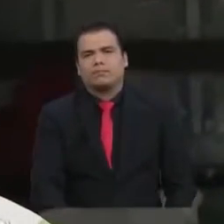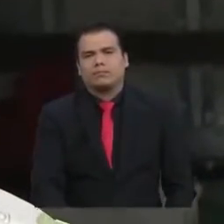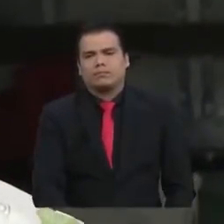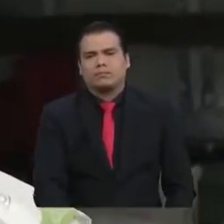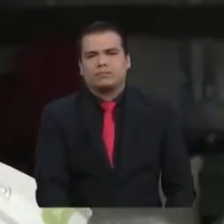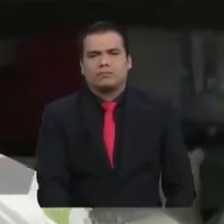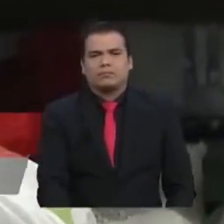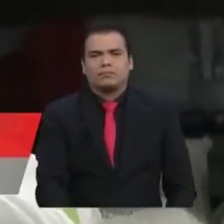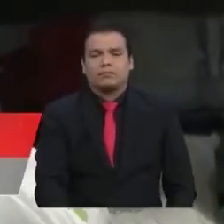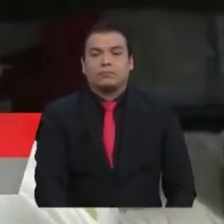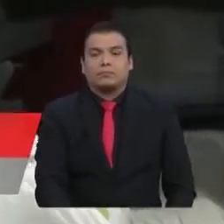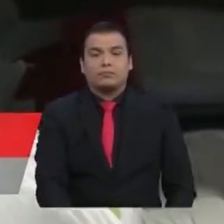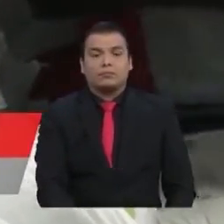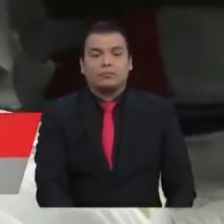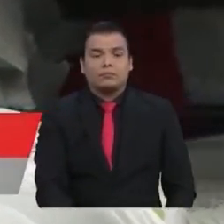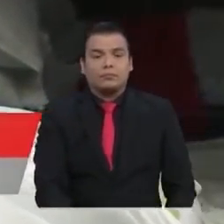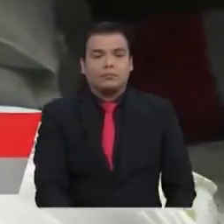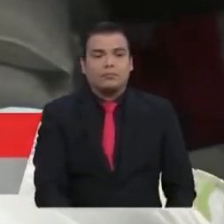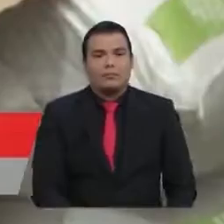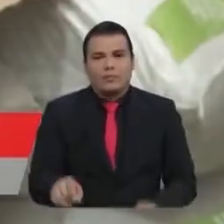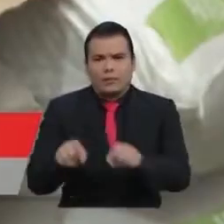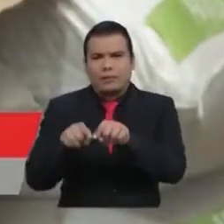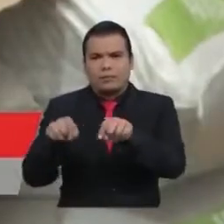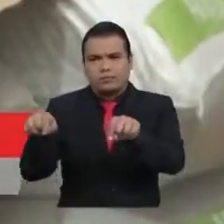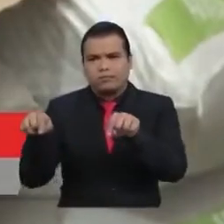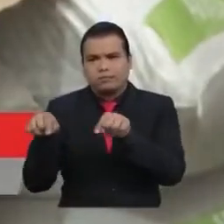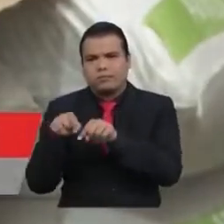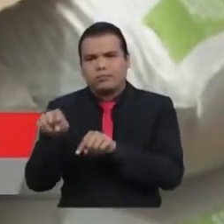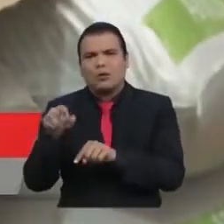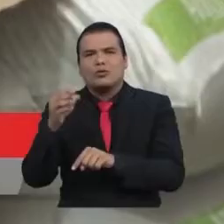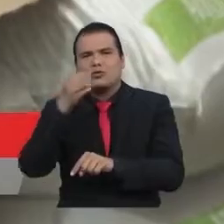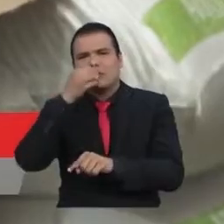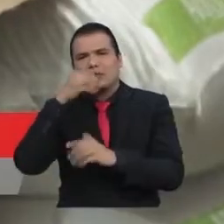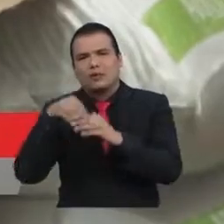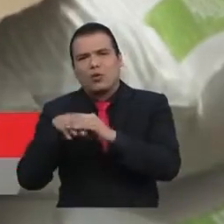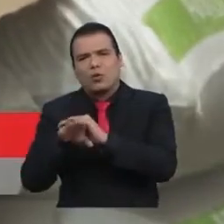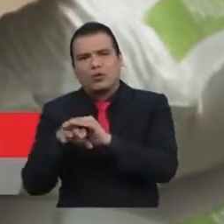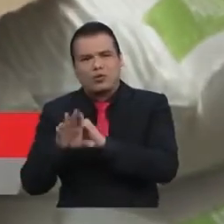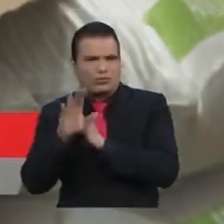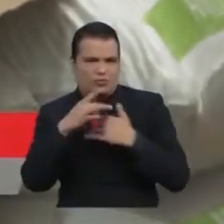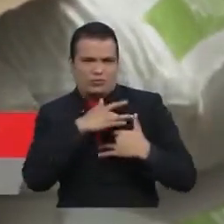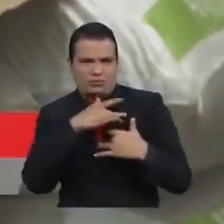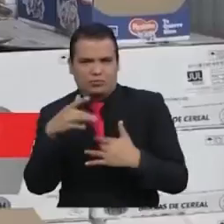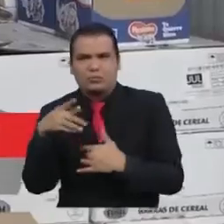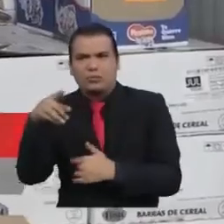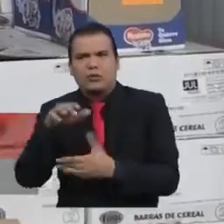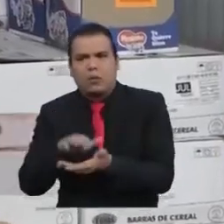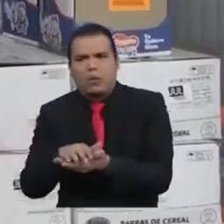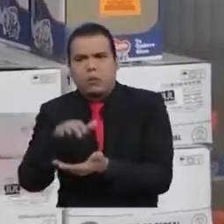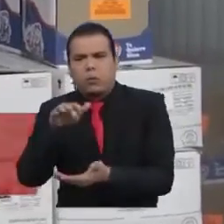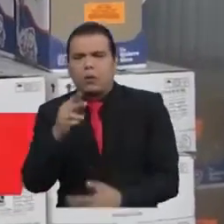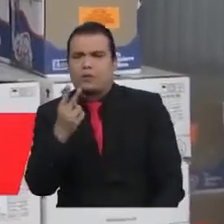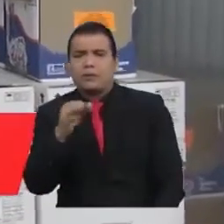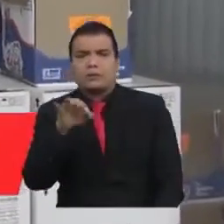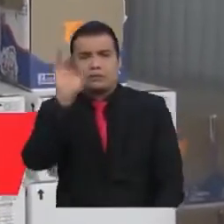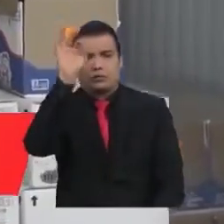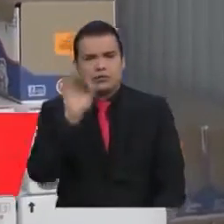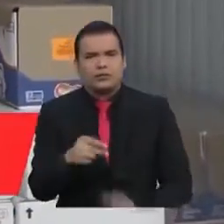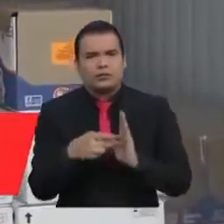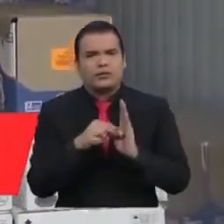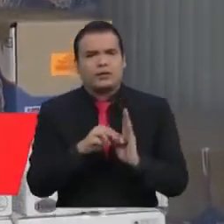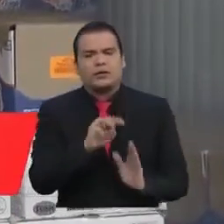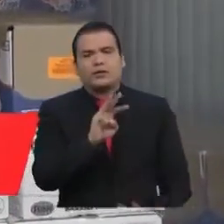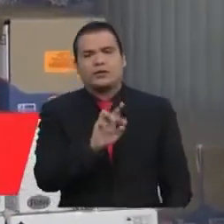El Banco de Alimentos se encuentra a tan solo un 20% de ocupación, situación que afecta a 365 mil personas de